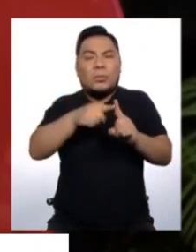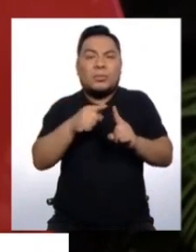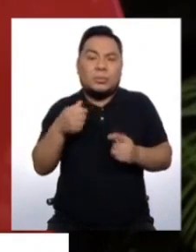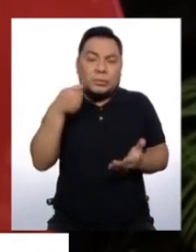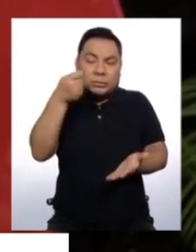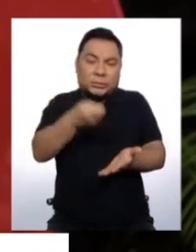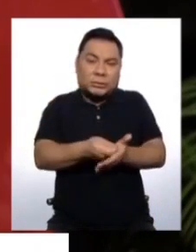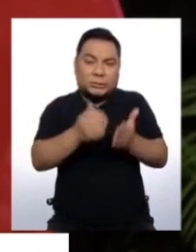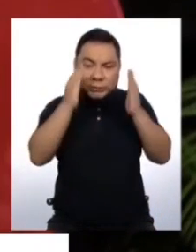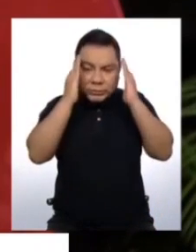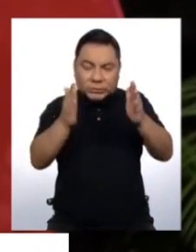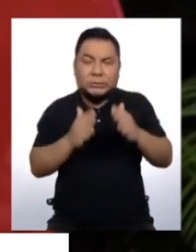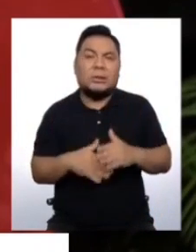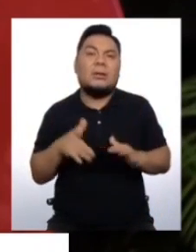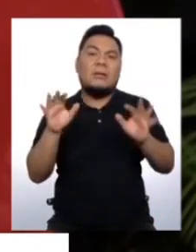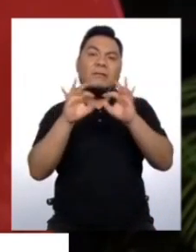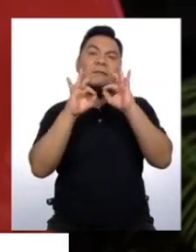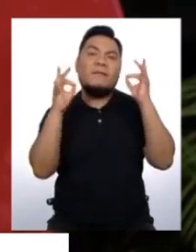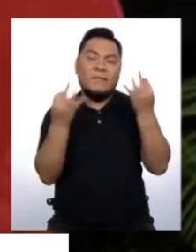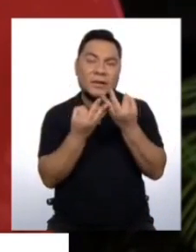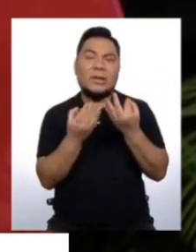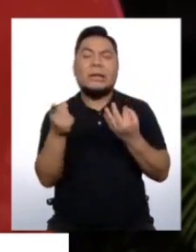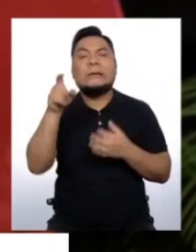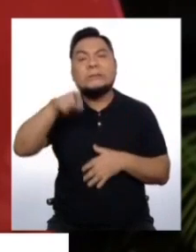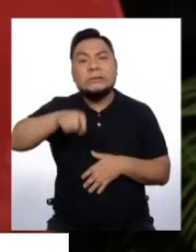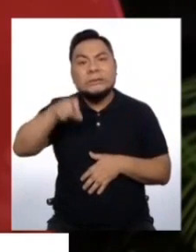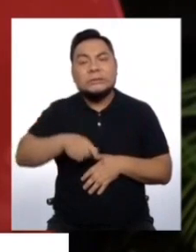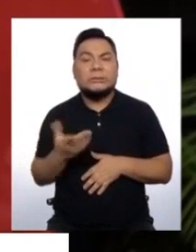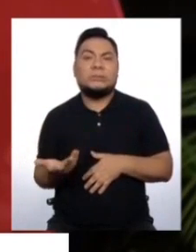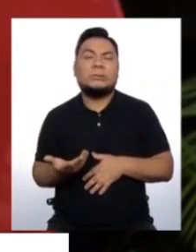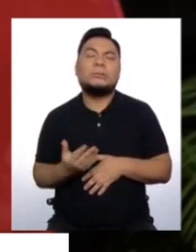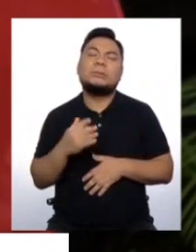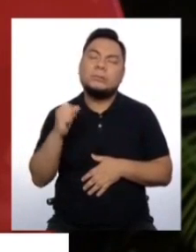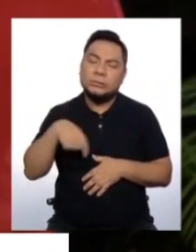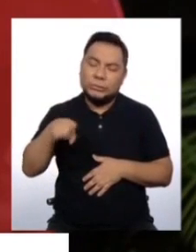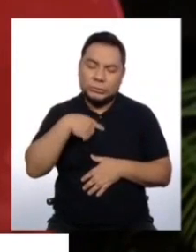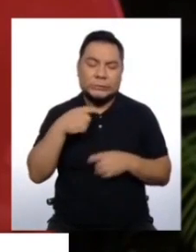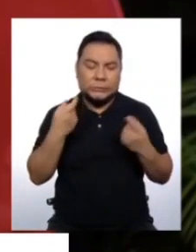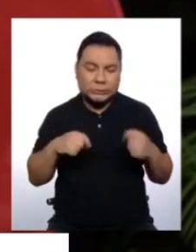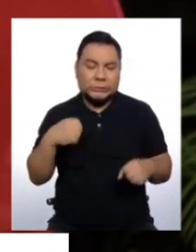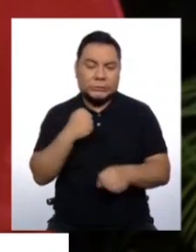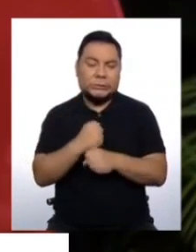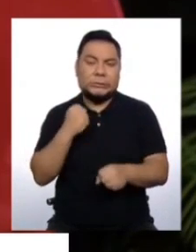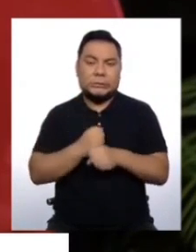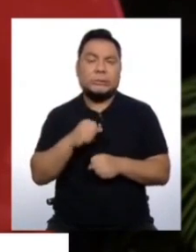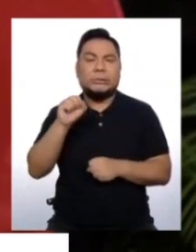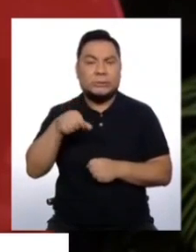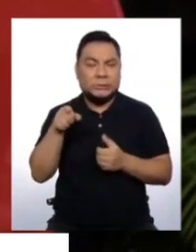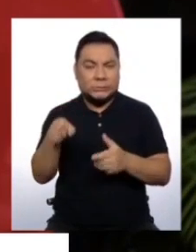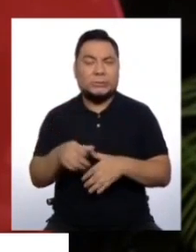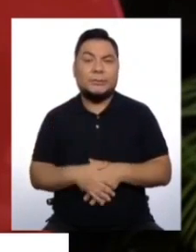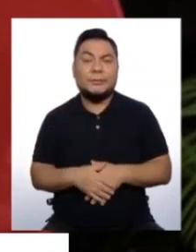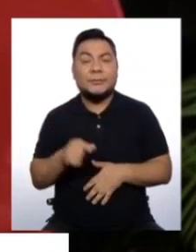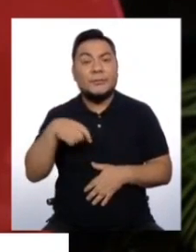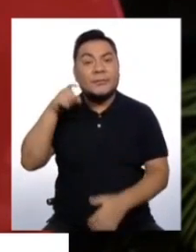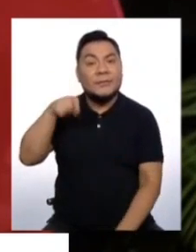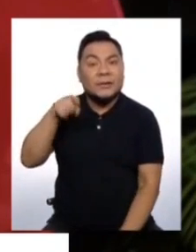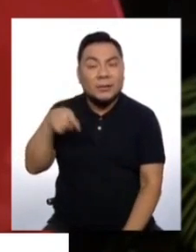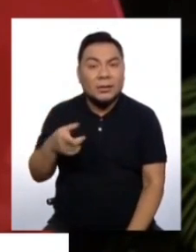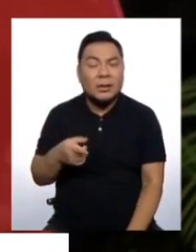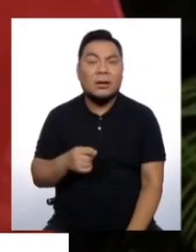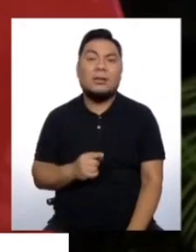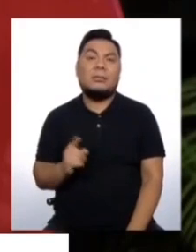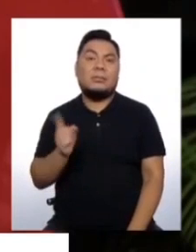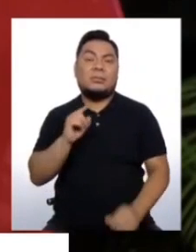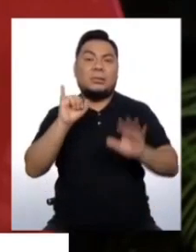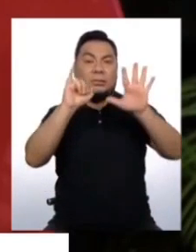bono atienda a las familias y a los hogares que lo necesitan y vamos a hacer todo el esfuerzo para que así sea. Y si se requiera, y si no